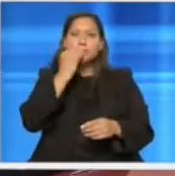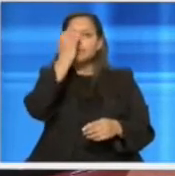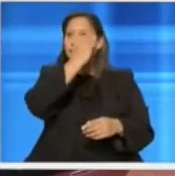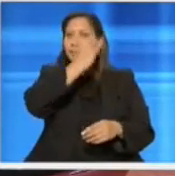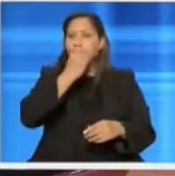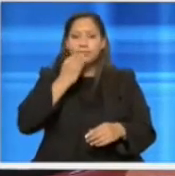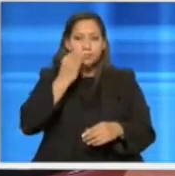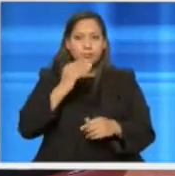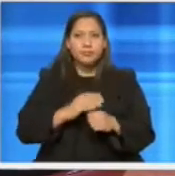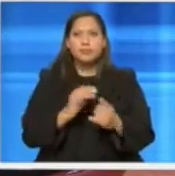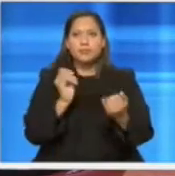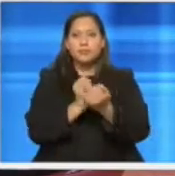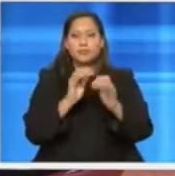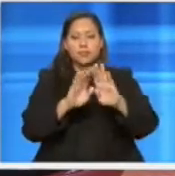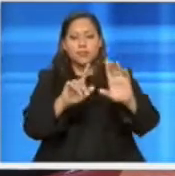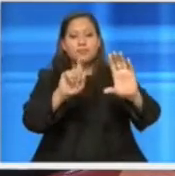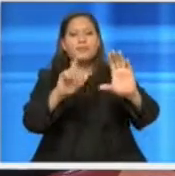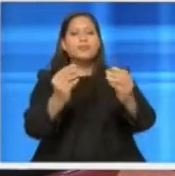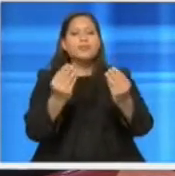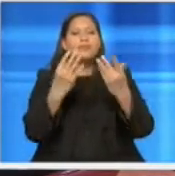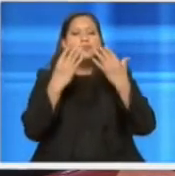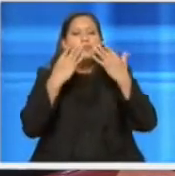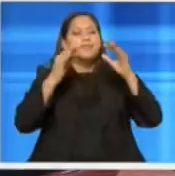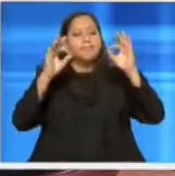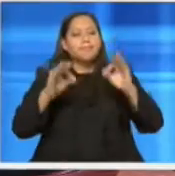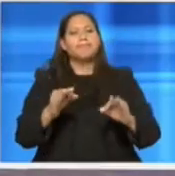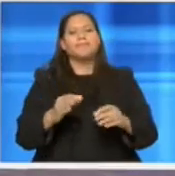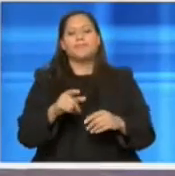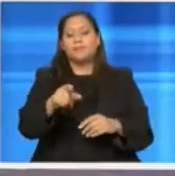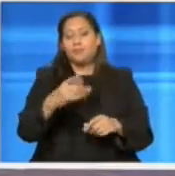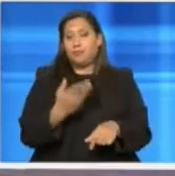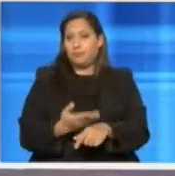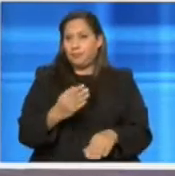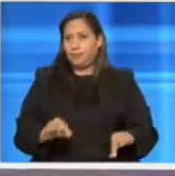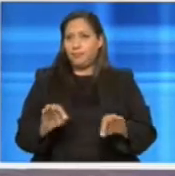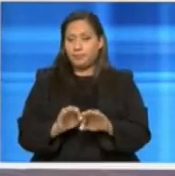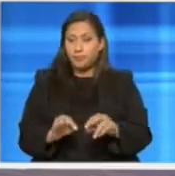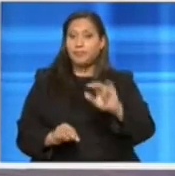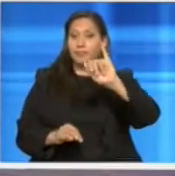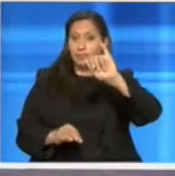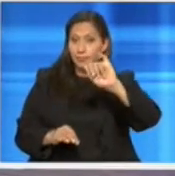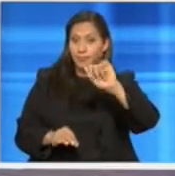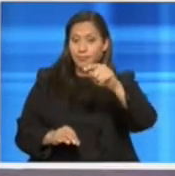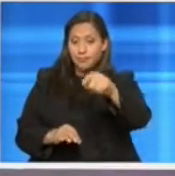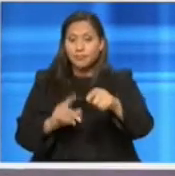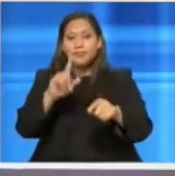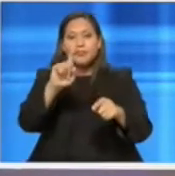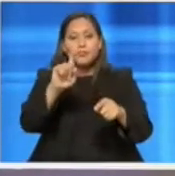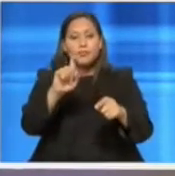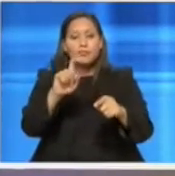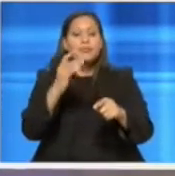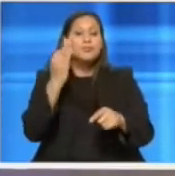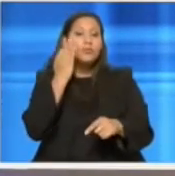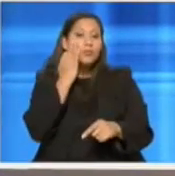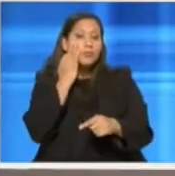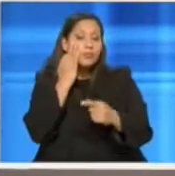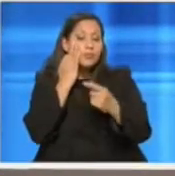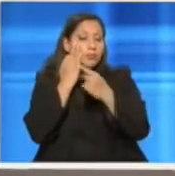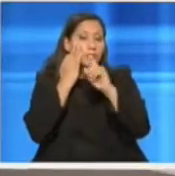y rematamos con la parte de la hidratación que es fenomenal y es muy importante antes de dormir, ¿no? Te hidratan las toallitas.